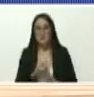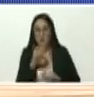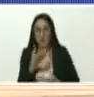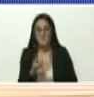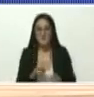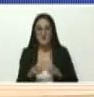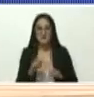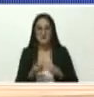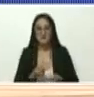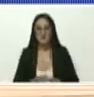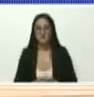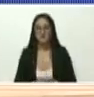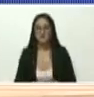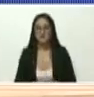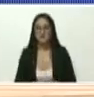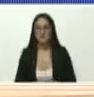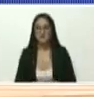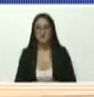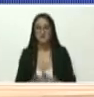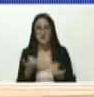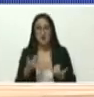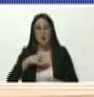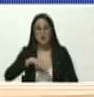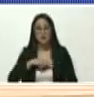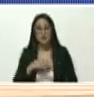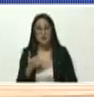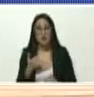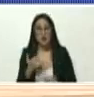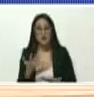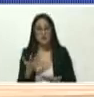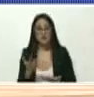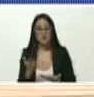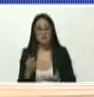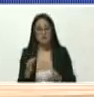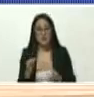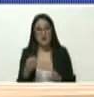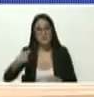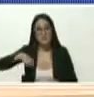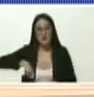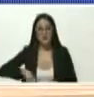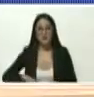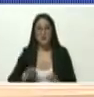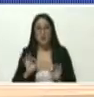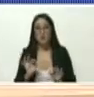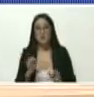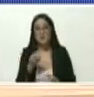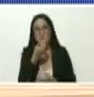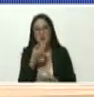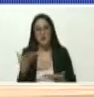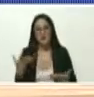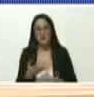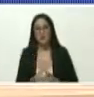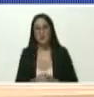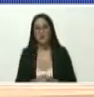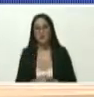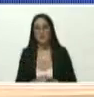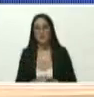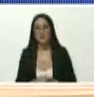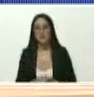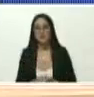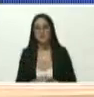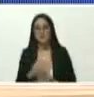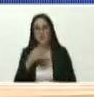precio. Y hoy nosotros tenemos un portafolio de inversiones maravilloso. Se